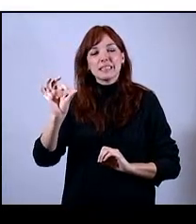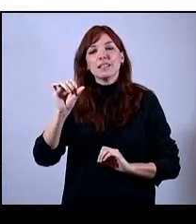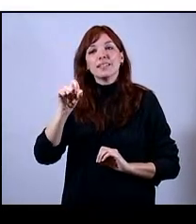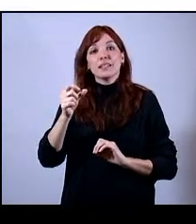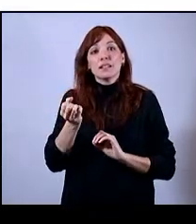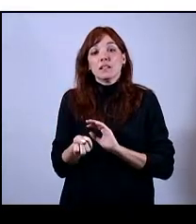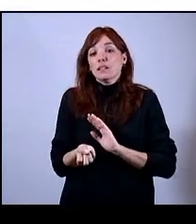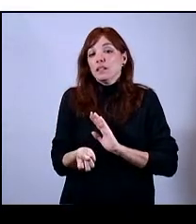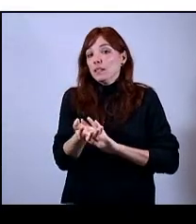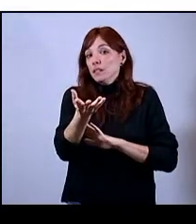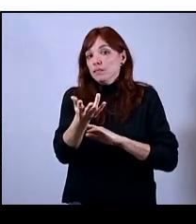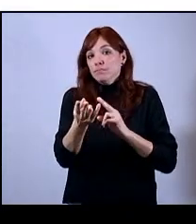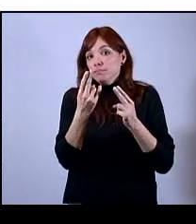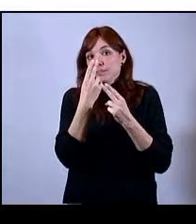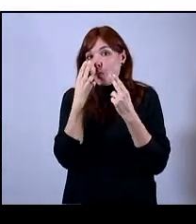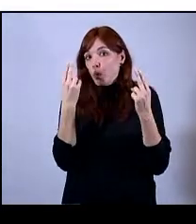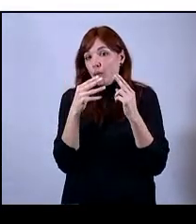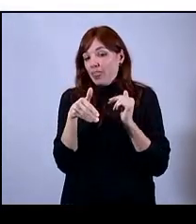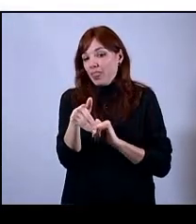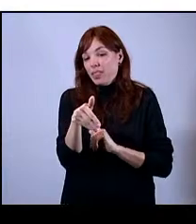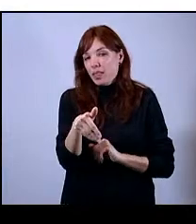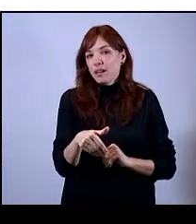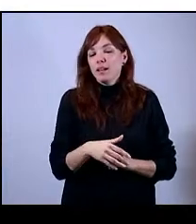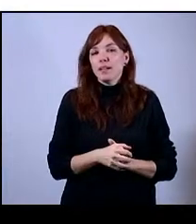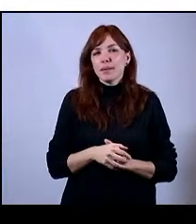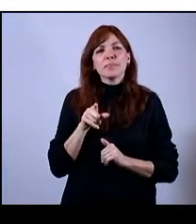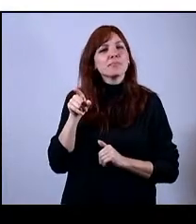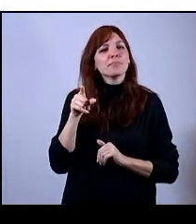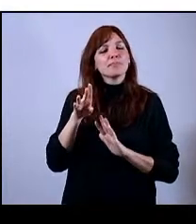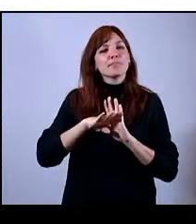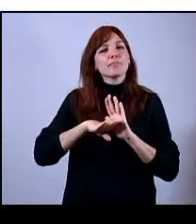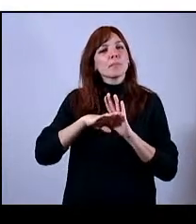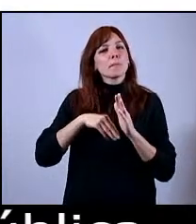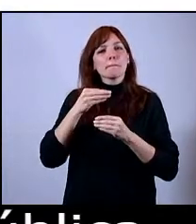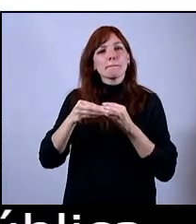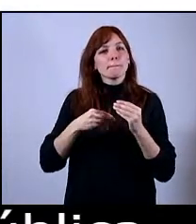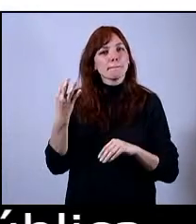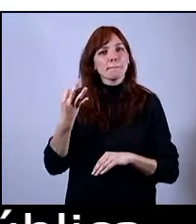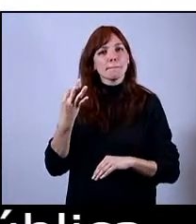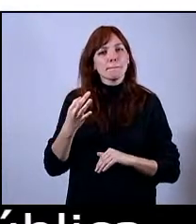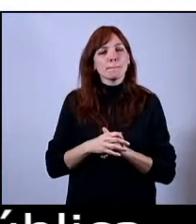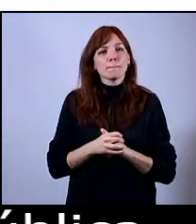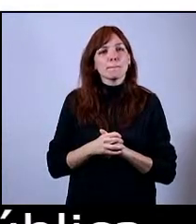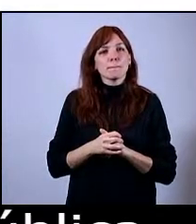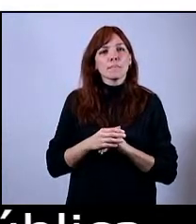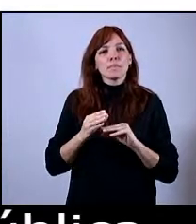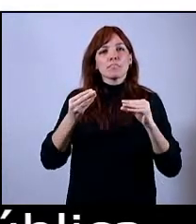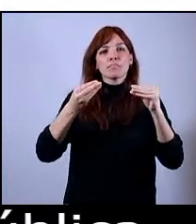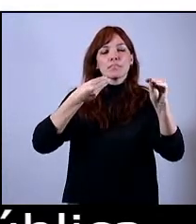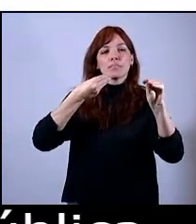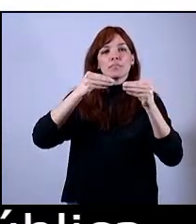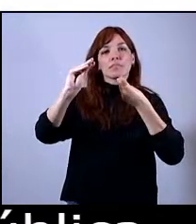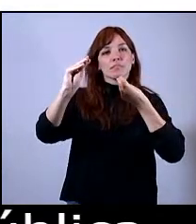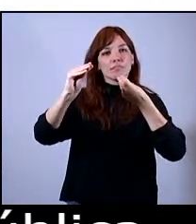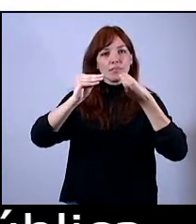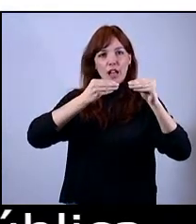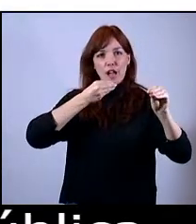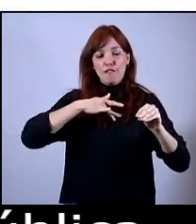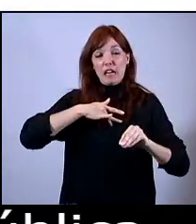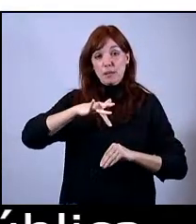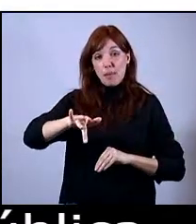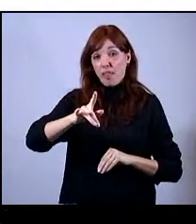información pública. ¿Qué hemos hecho ahí? Hemos hecho una flexibilización